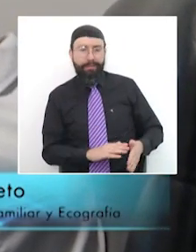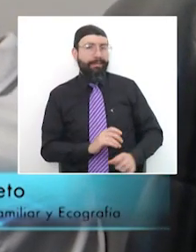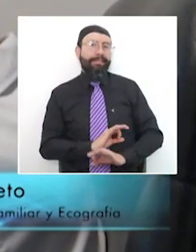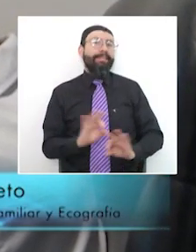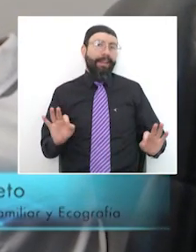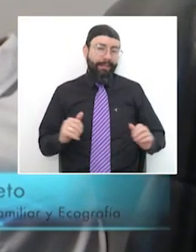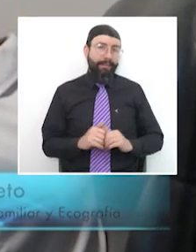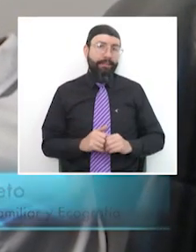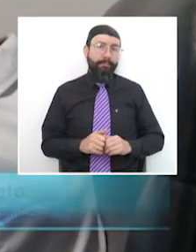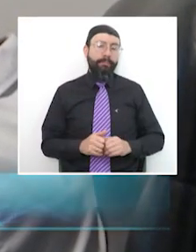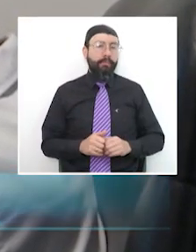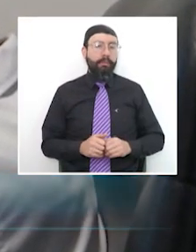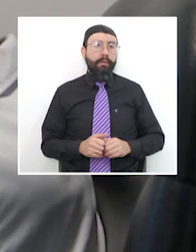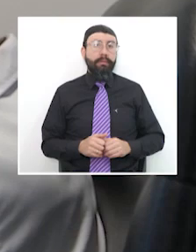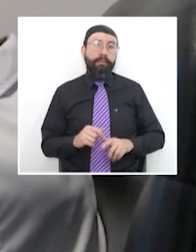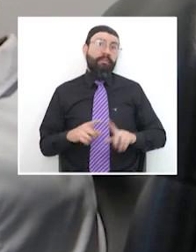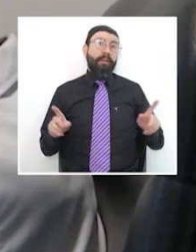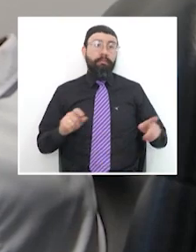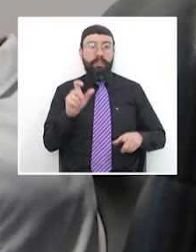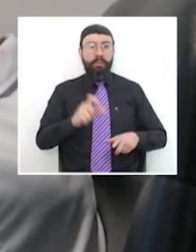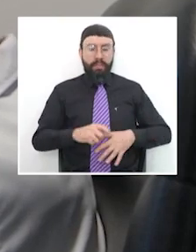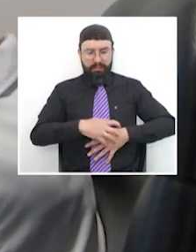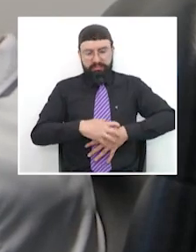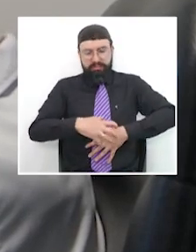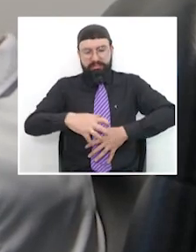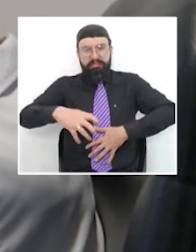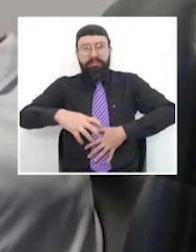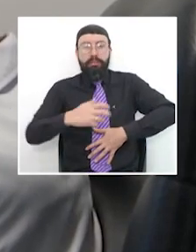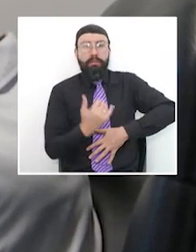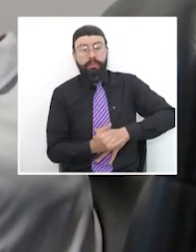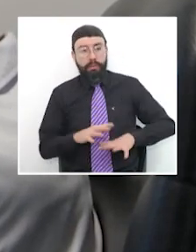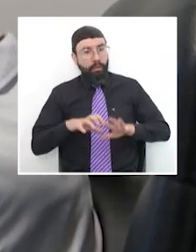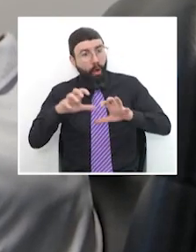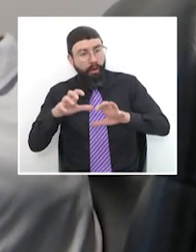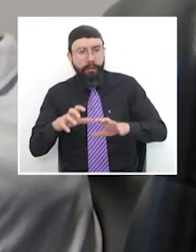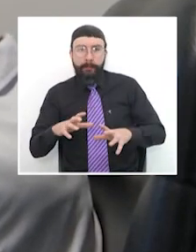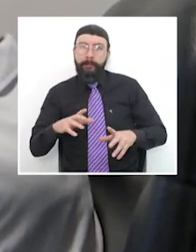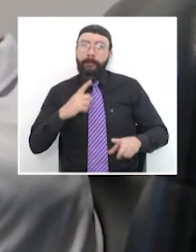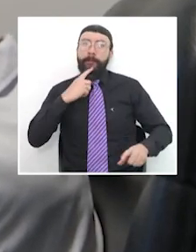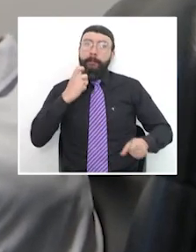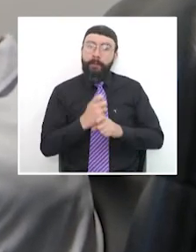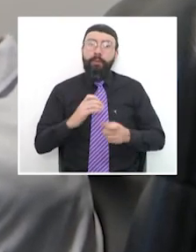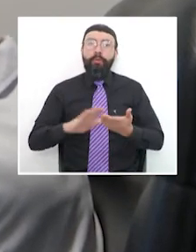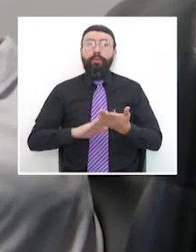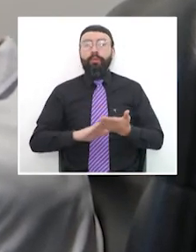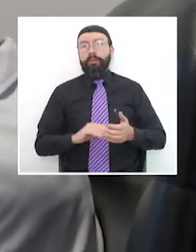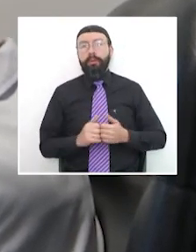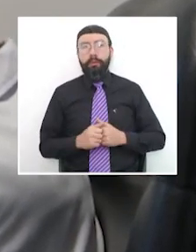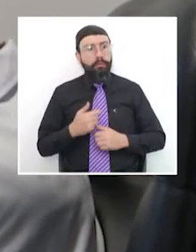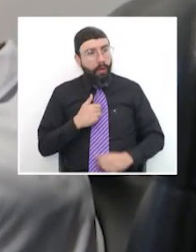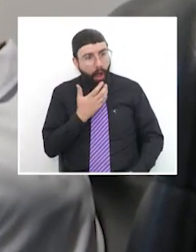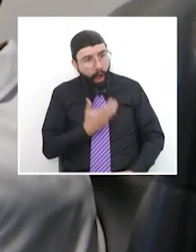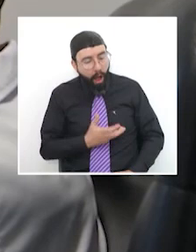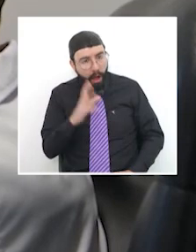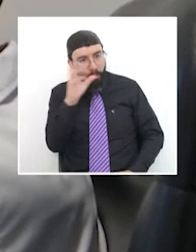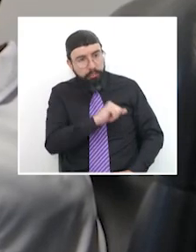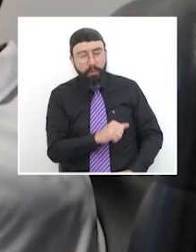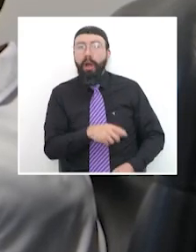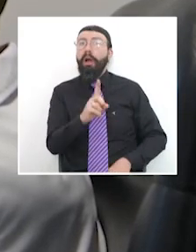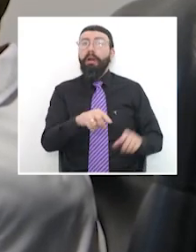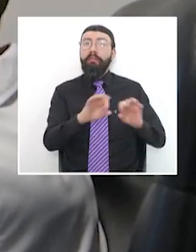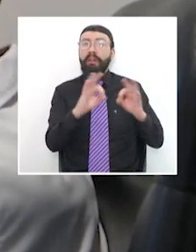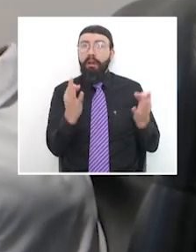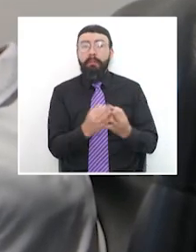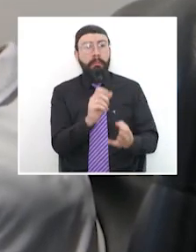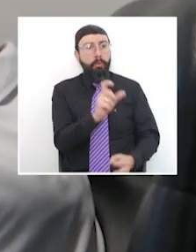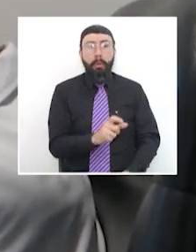es importantísimo y que créanme que aquí encontramos muchas sorpresas, pues no solo para mí, sino pues más para la familia y para el paciente